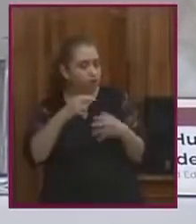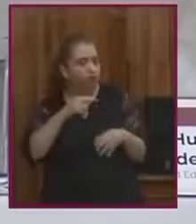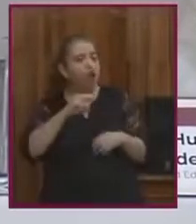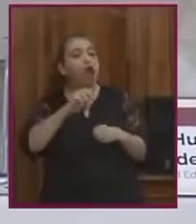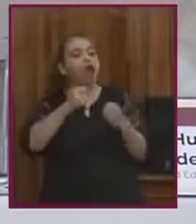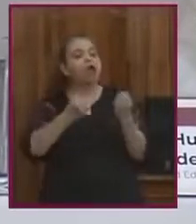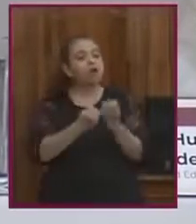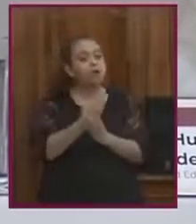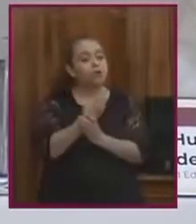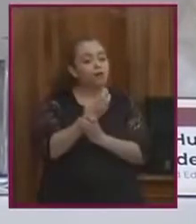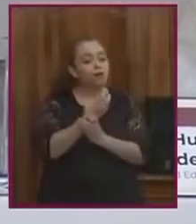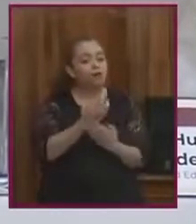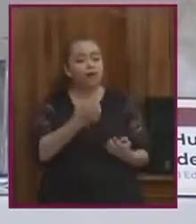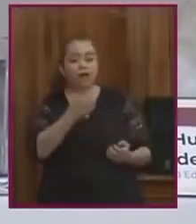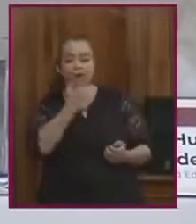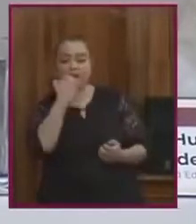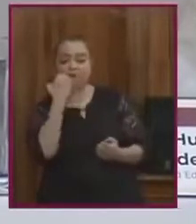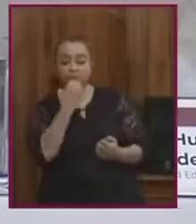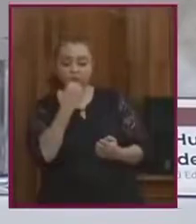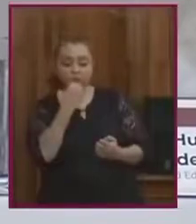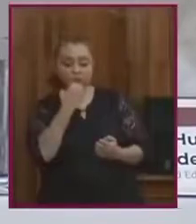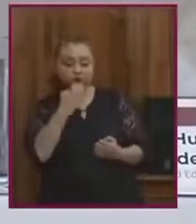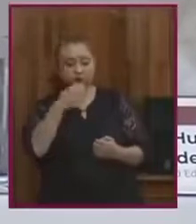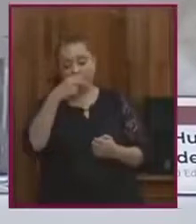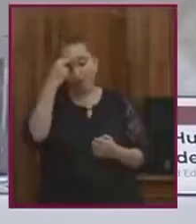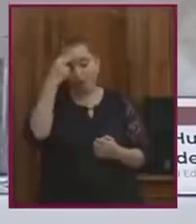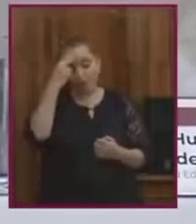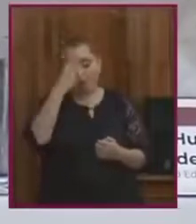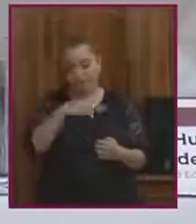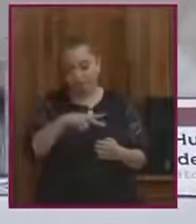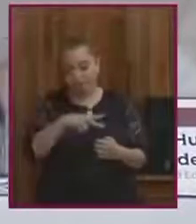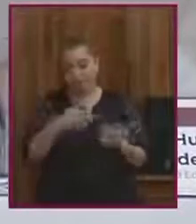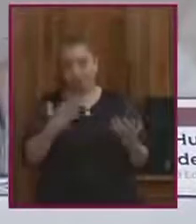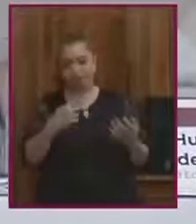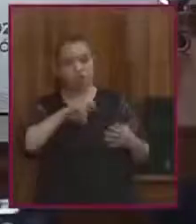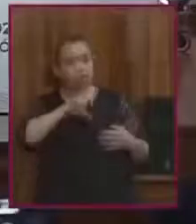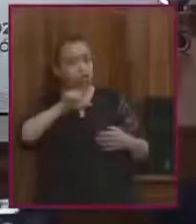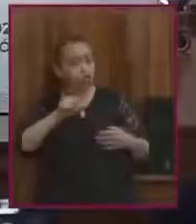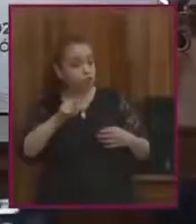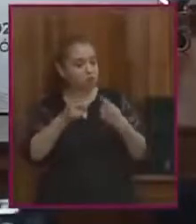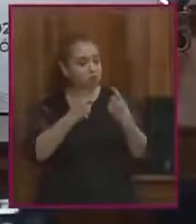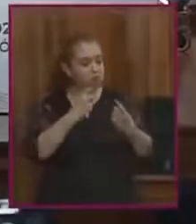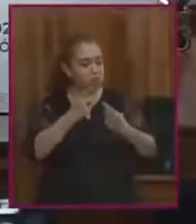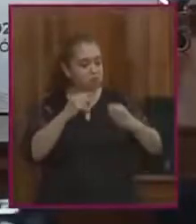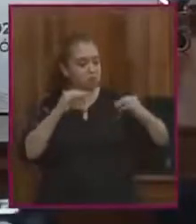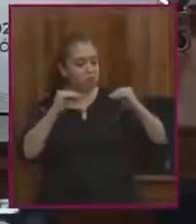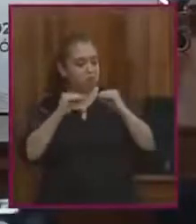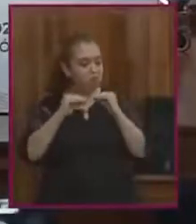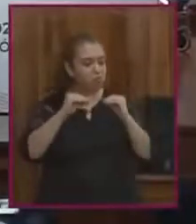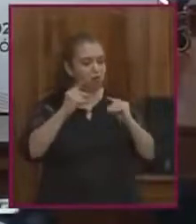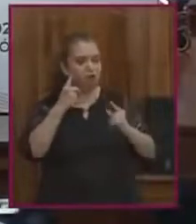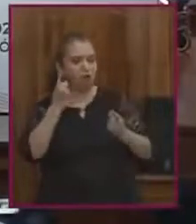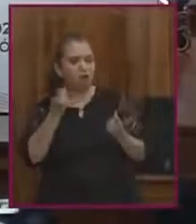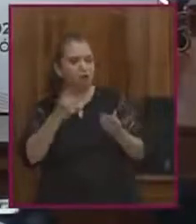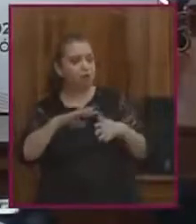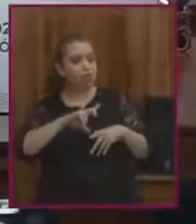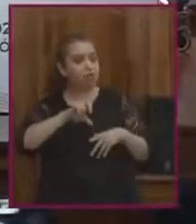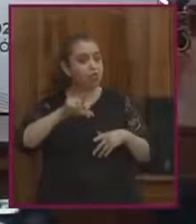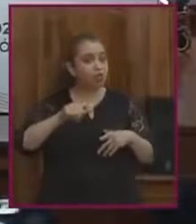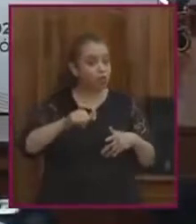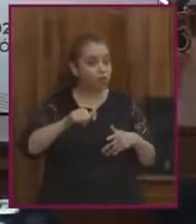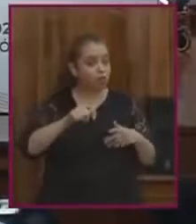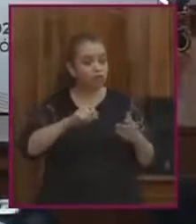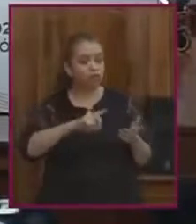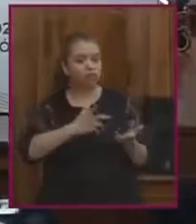mexicana. Luego entramos en un debate constitucional y se aprobó una reforma constitucional que,